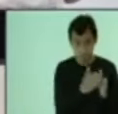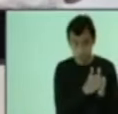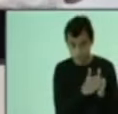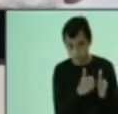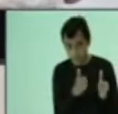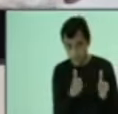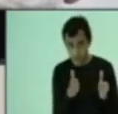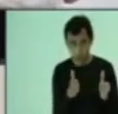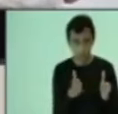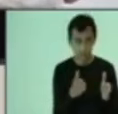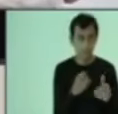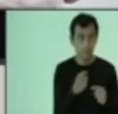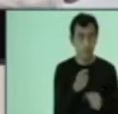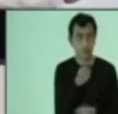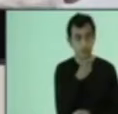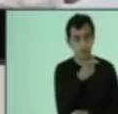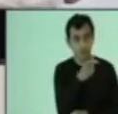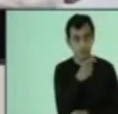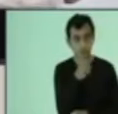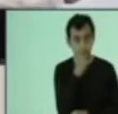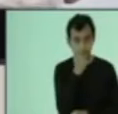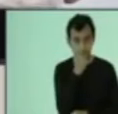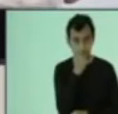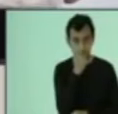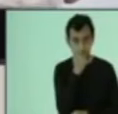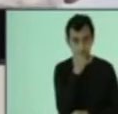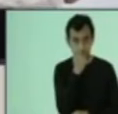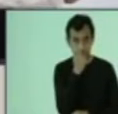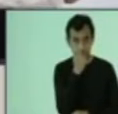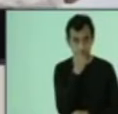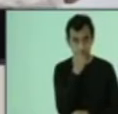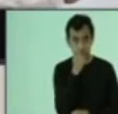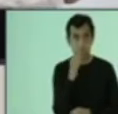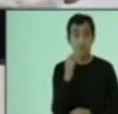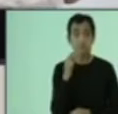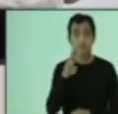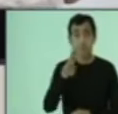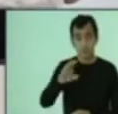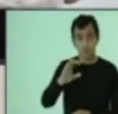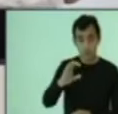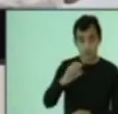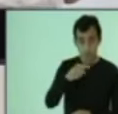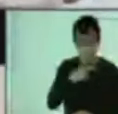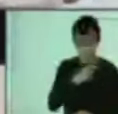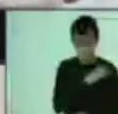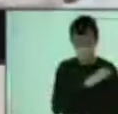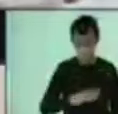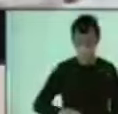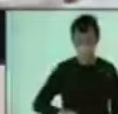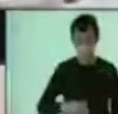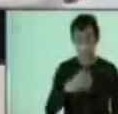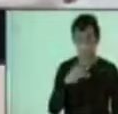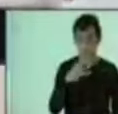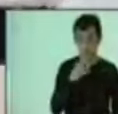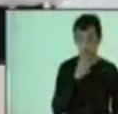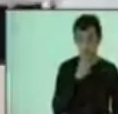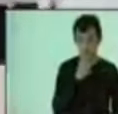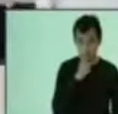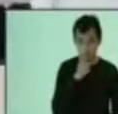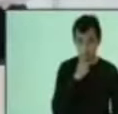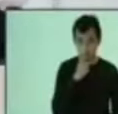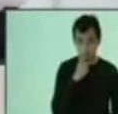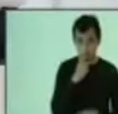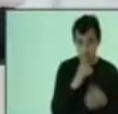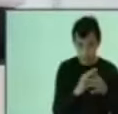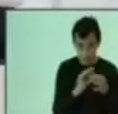segmento, vamos a verificar al candidato de Unidad Ciudadana. Le quedan 4 segundos. ¿Quiere hacer usted